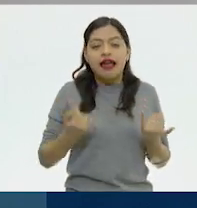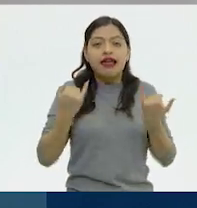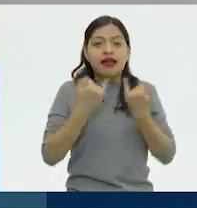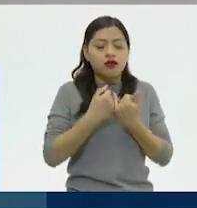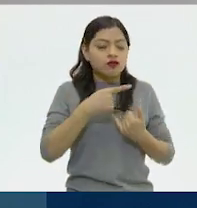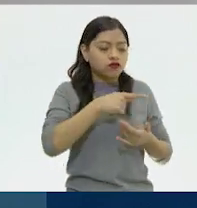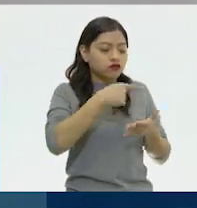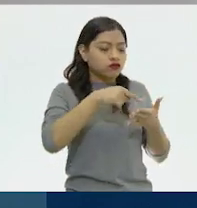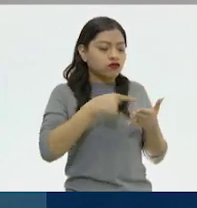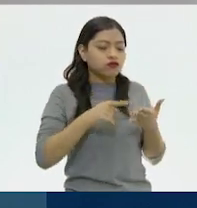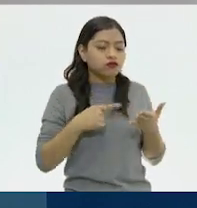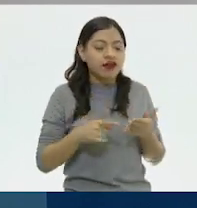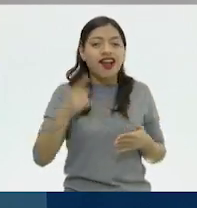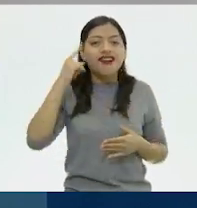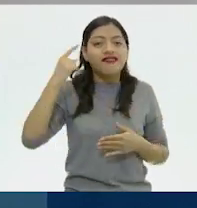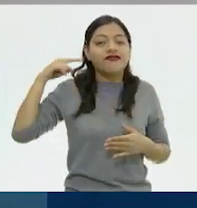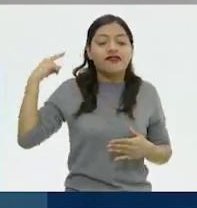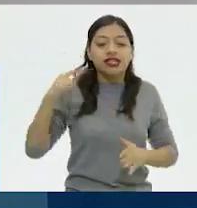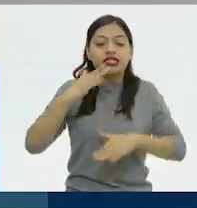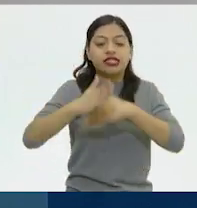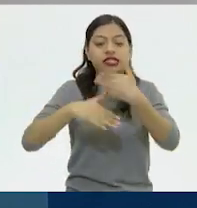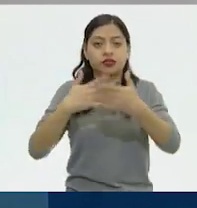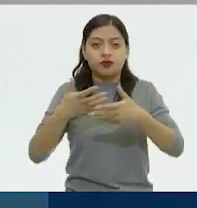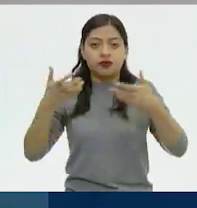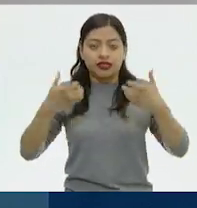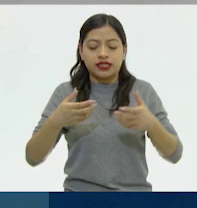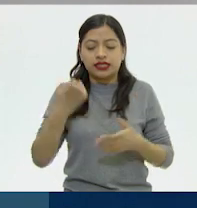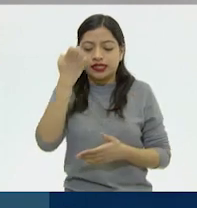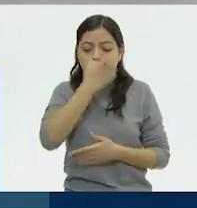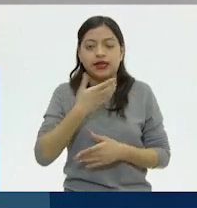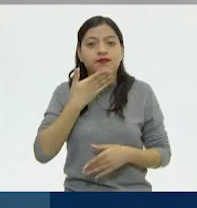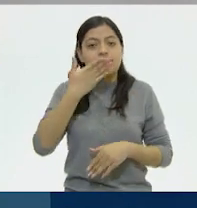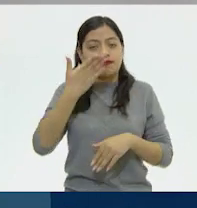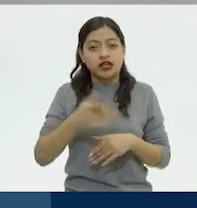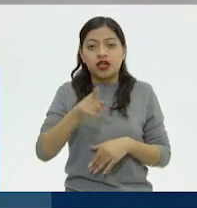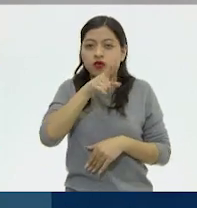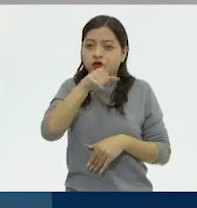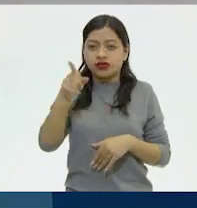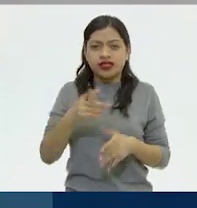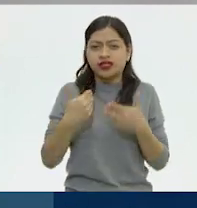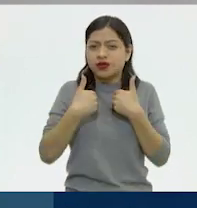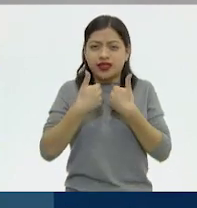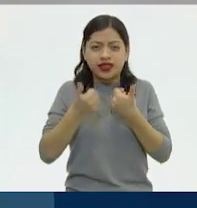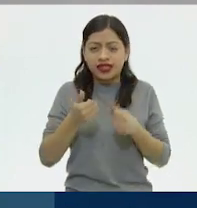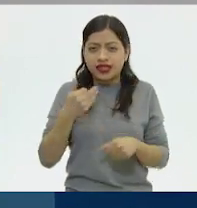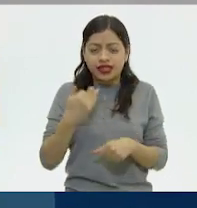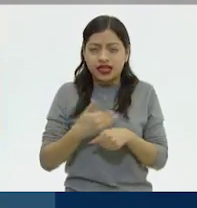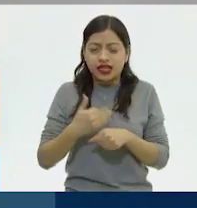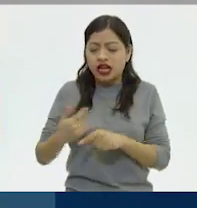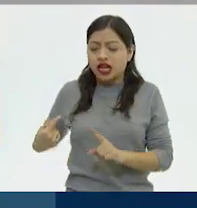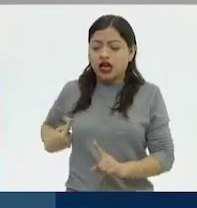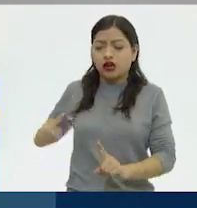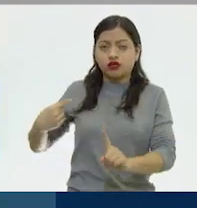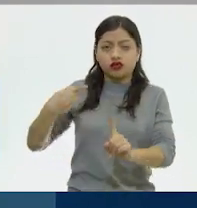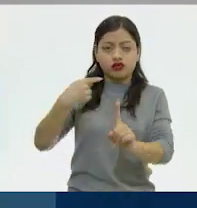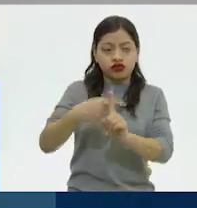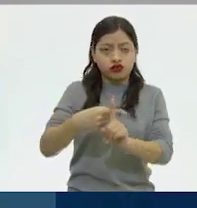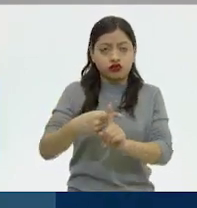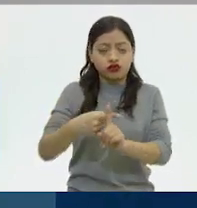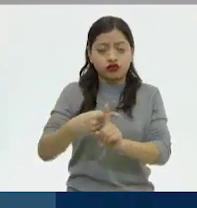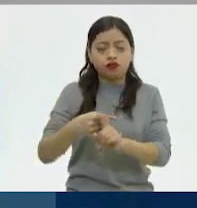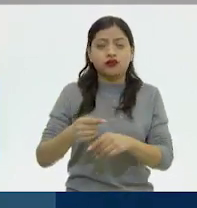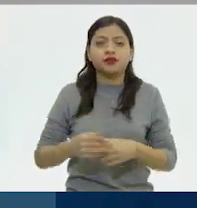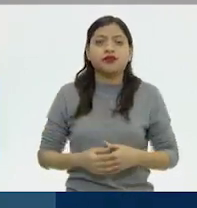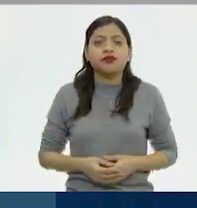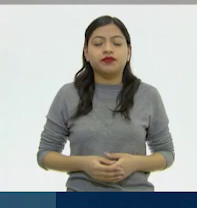su resolución. Y bueno, si alguna información no quedó muy clara cuando estudiamos este tema al principio